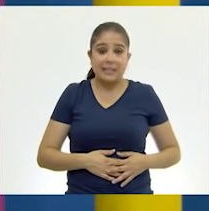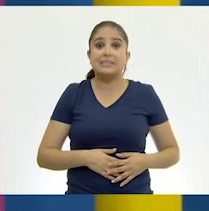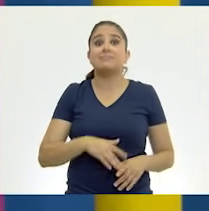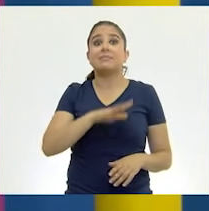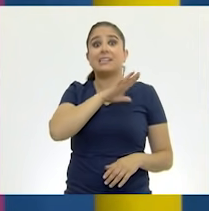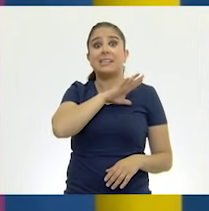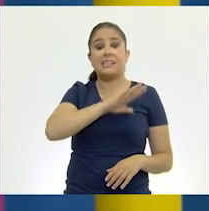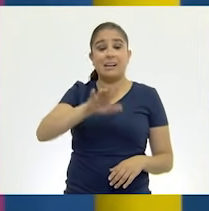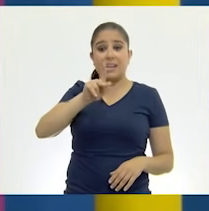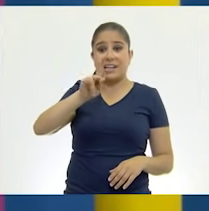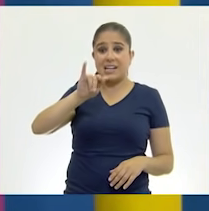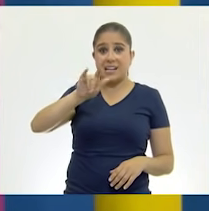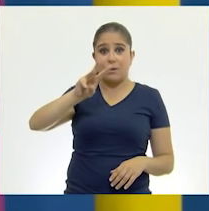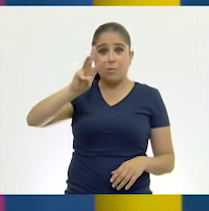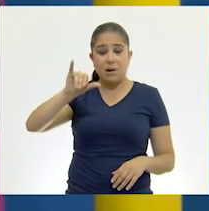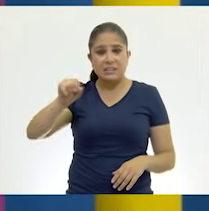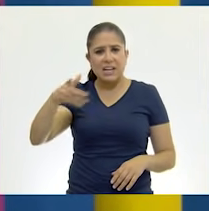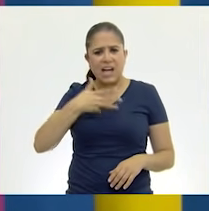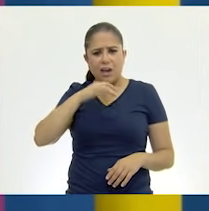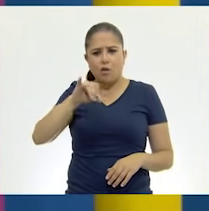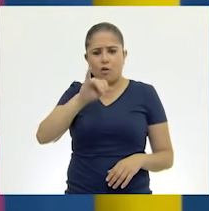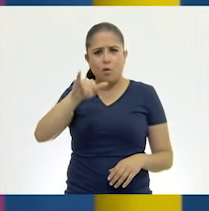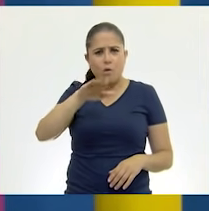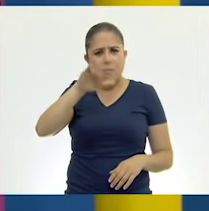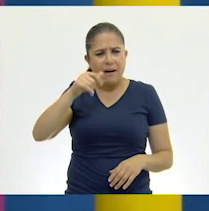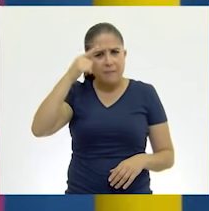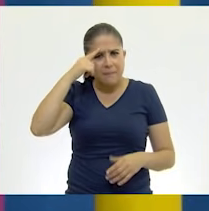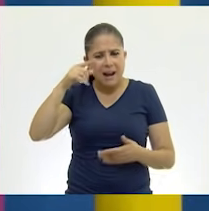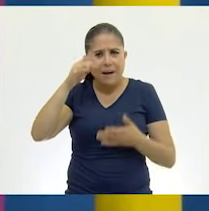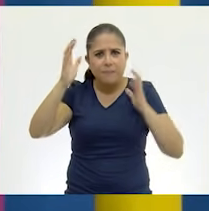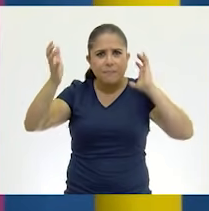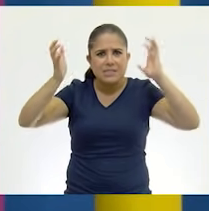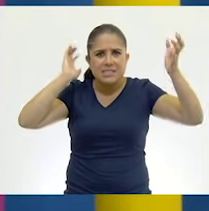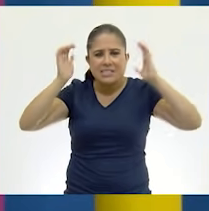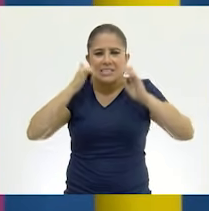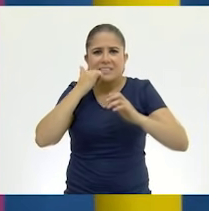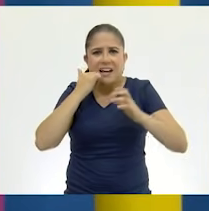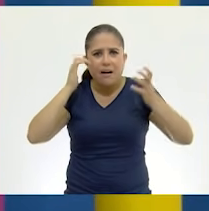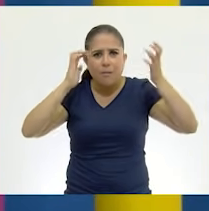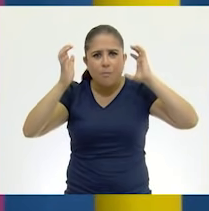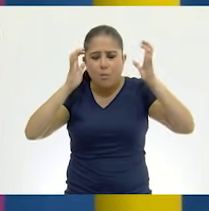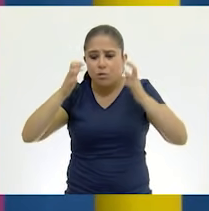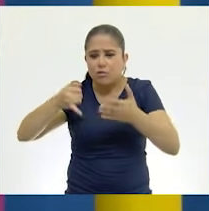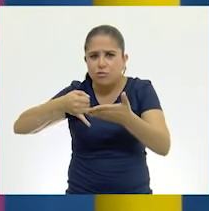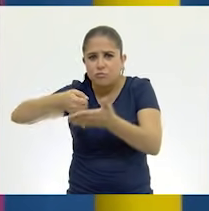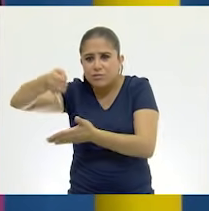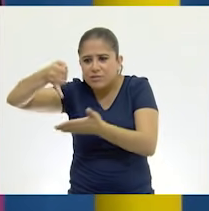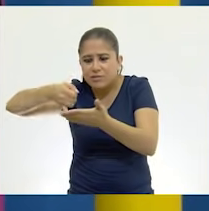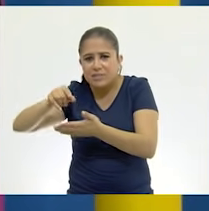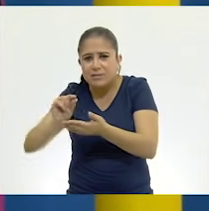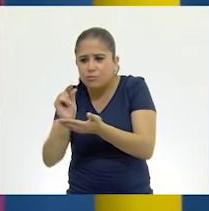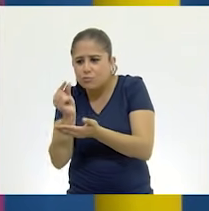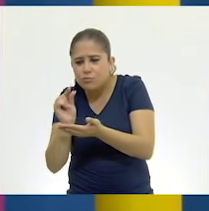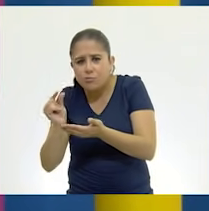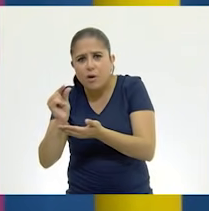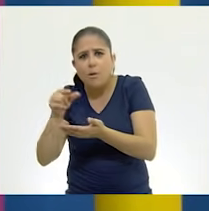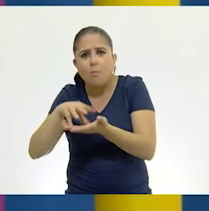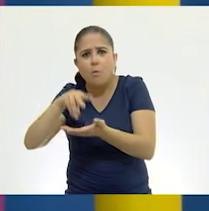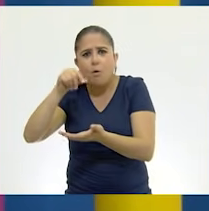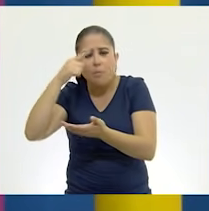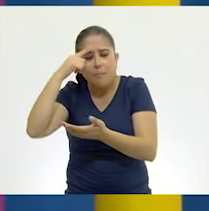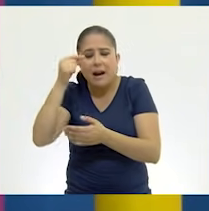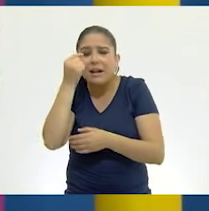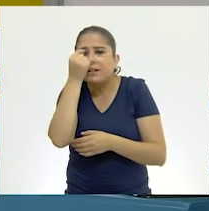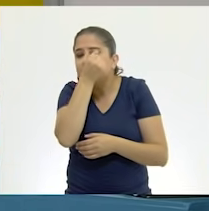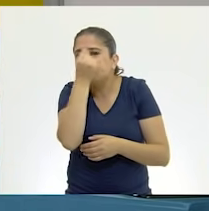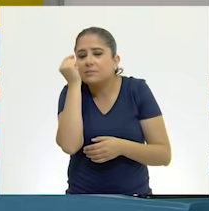los quiliguas obtengan de la jojoba un aceite para preparar champú y que de las semillas tostadas obtengan un polvo para pintarse los